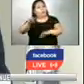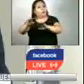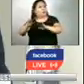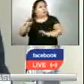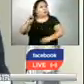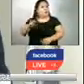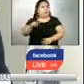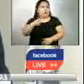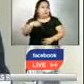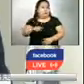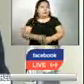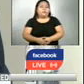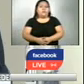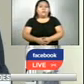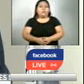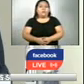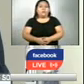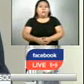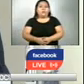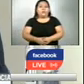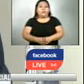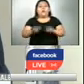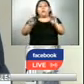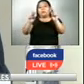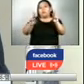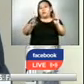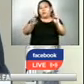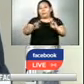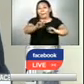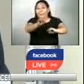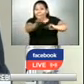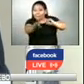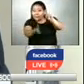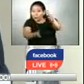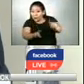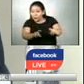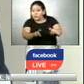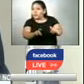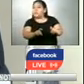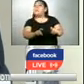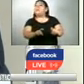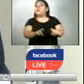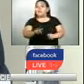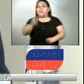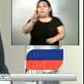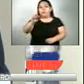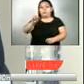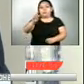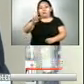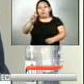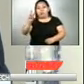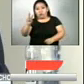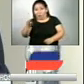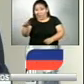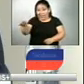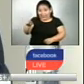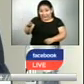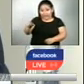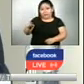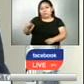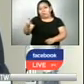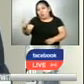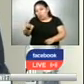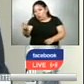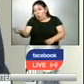no. En relación a si era posible que este 2022 esas personas